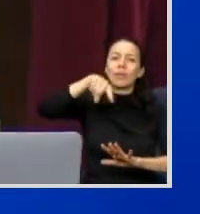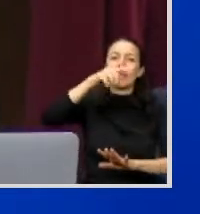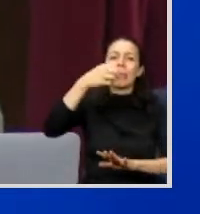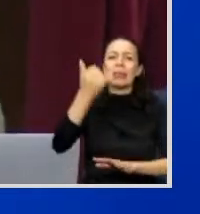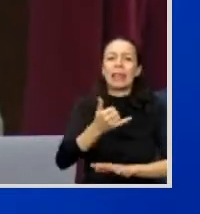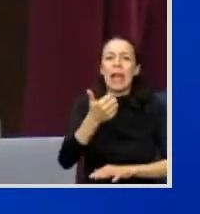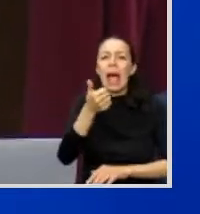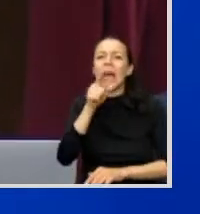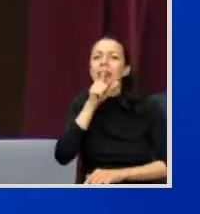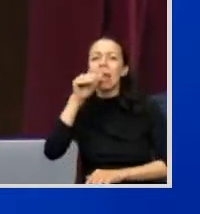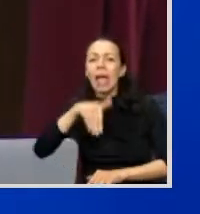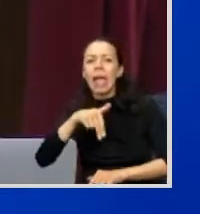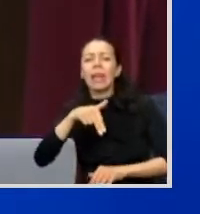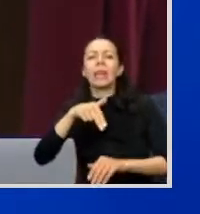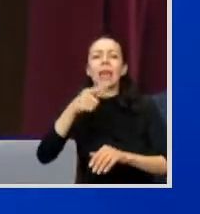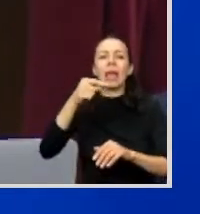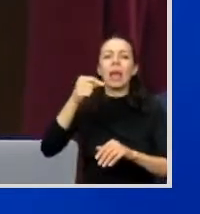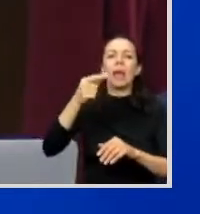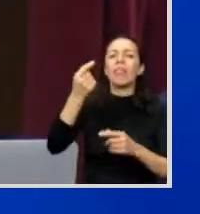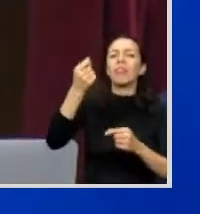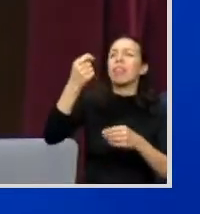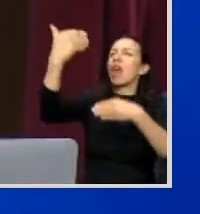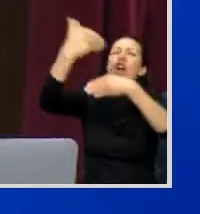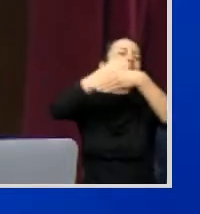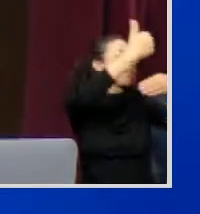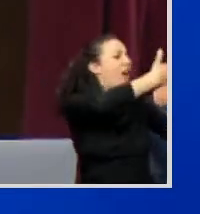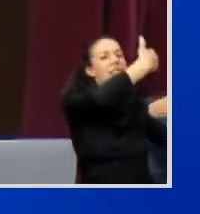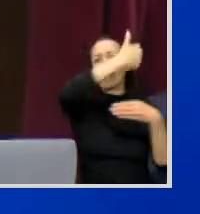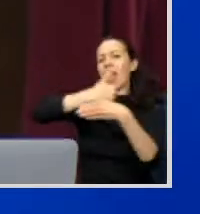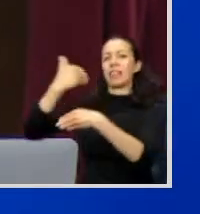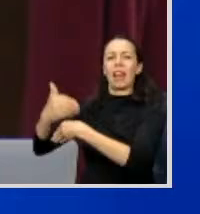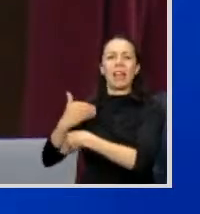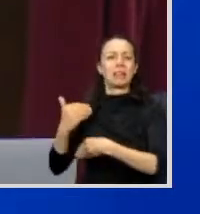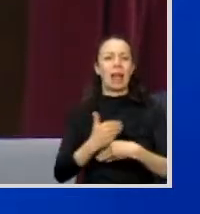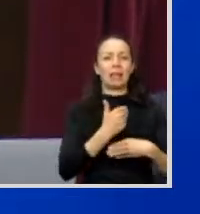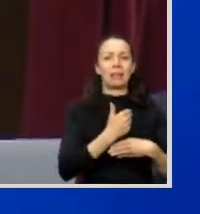la coalición cívica? ¿Usted cree que puede sobrevivir la coalición o que ya